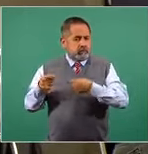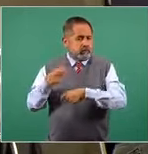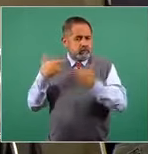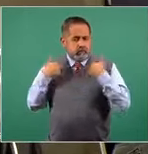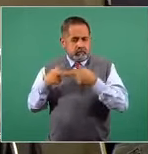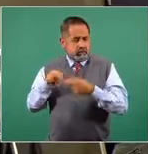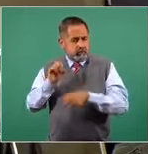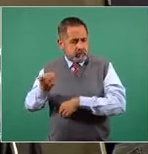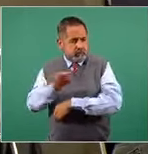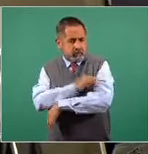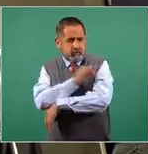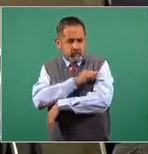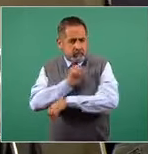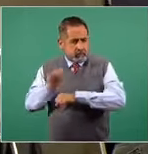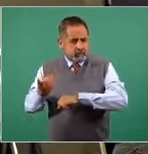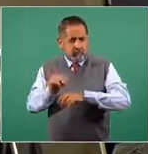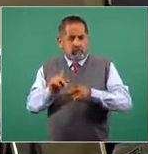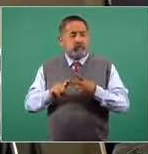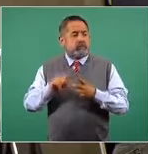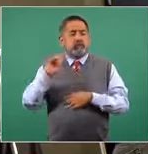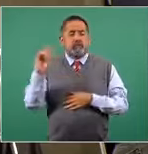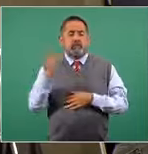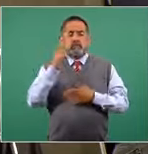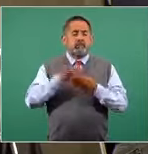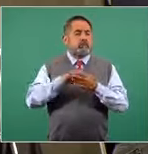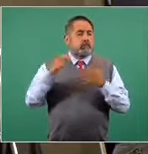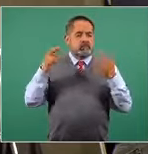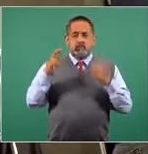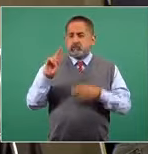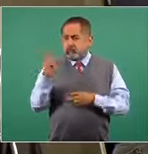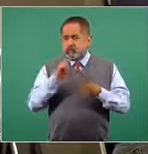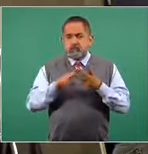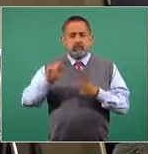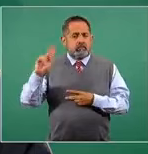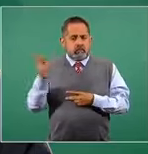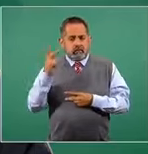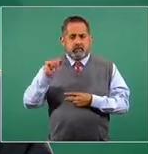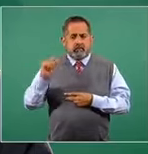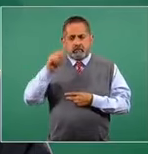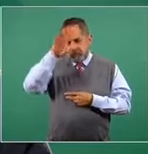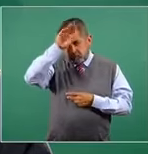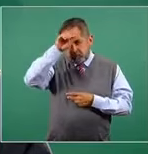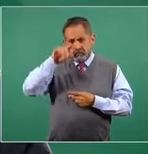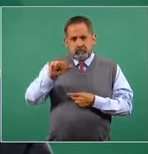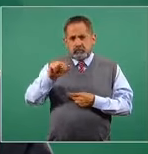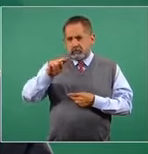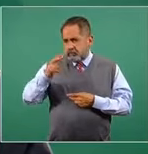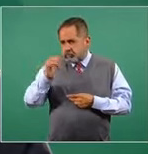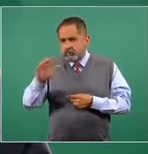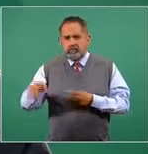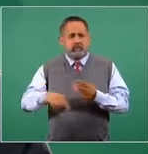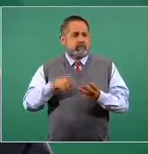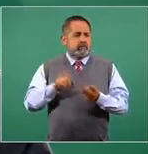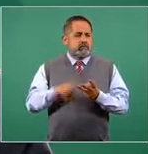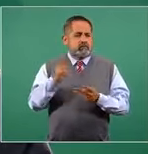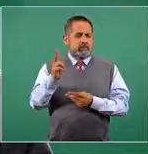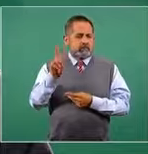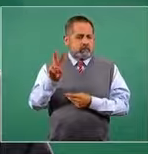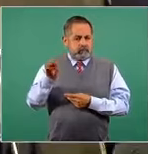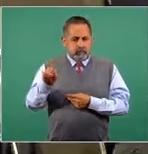¿Qué pasará con los maestros de universidades como la UNAM, el POLI, el TEC de Monterrey, la NAHUAC, la Universidad del Valle de